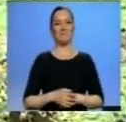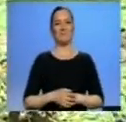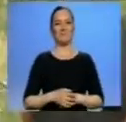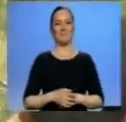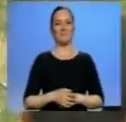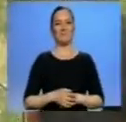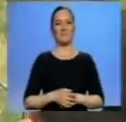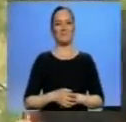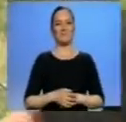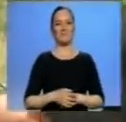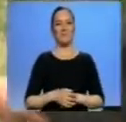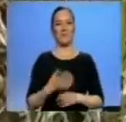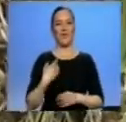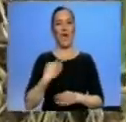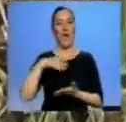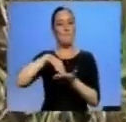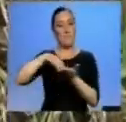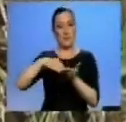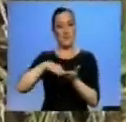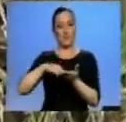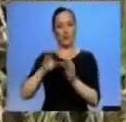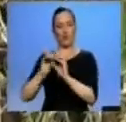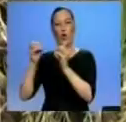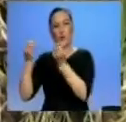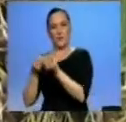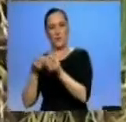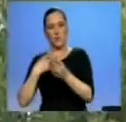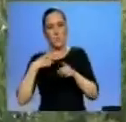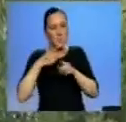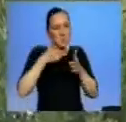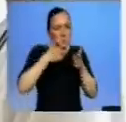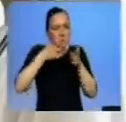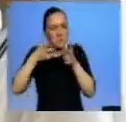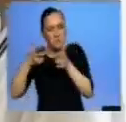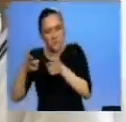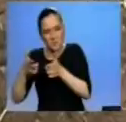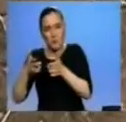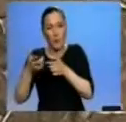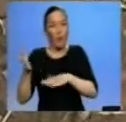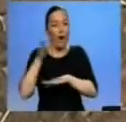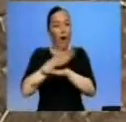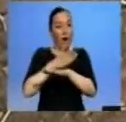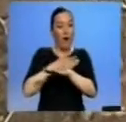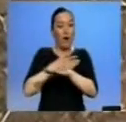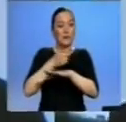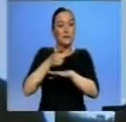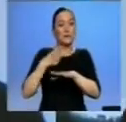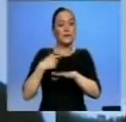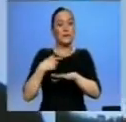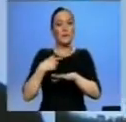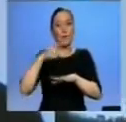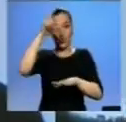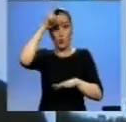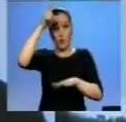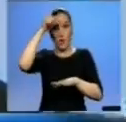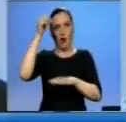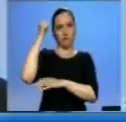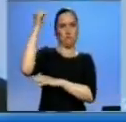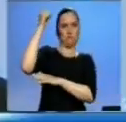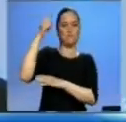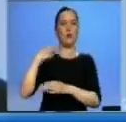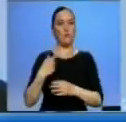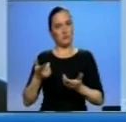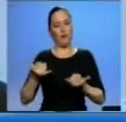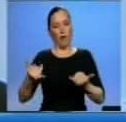de la organización Guinness World Records llegarán al país para supervisar el evento en el que se marcará el nuevo hito. Todos los voluntarios en cada uno de